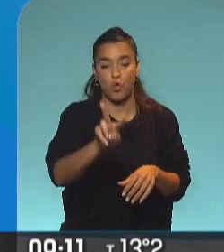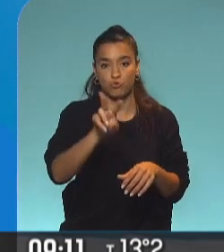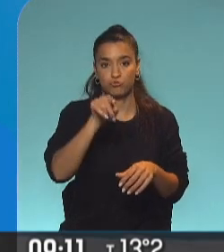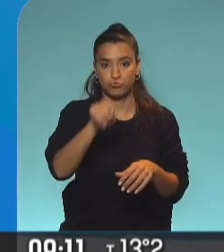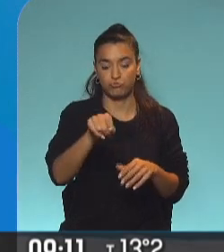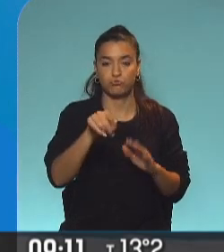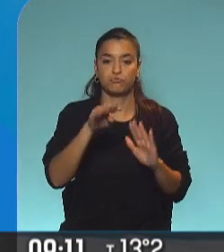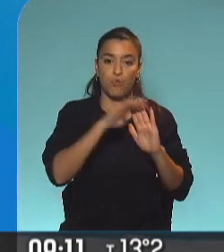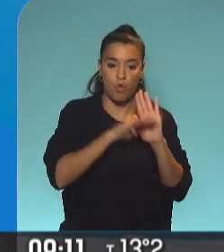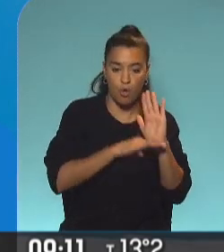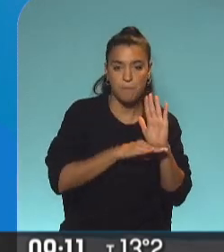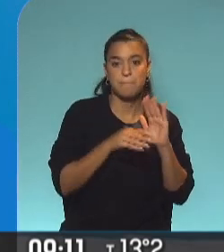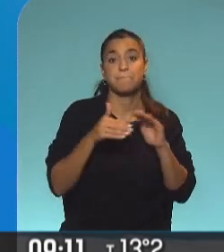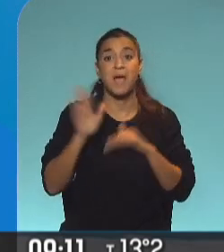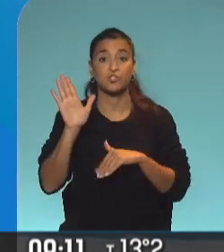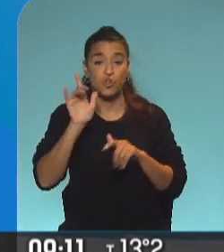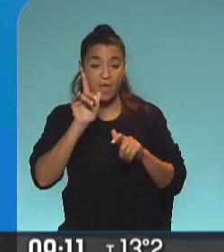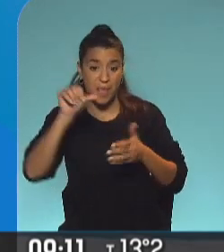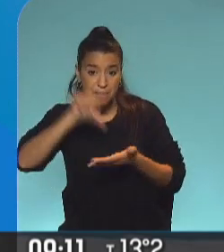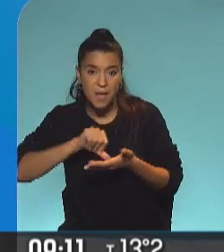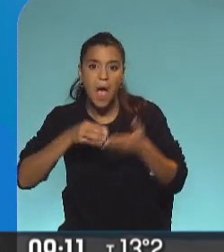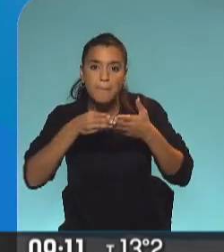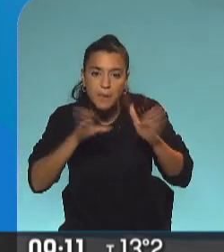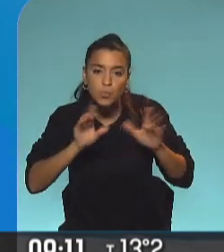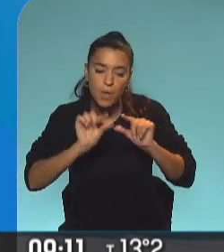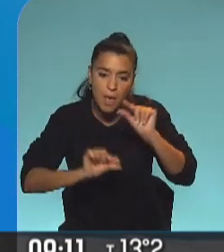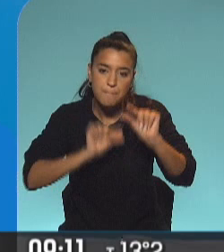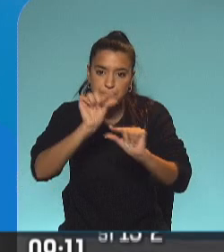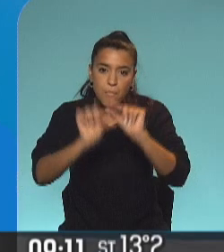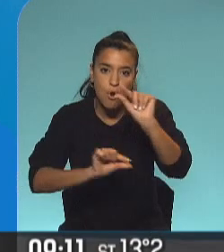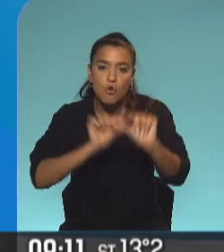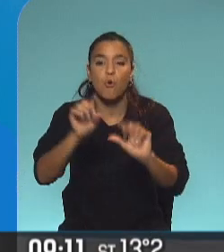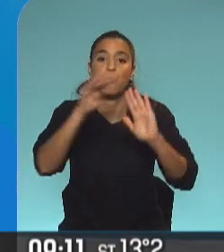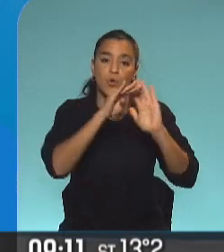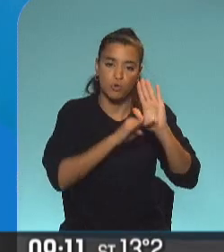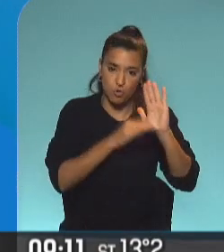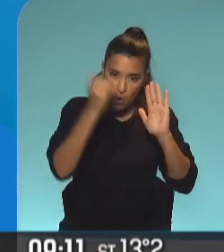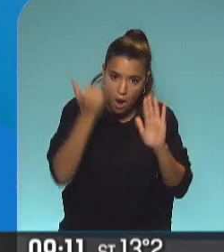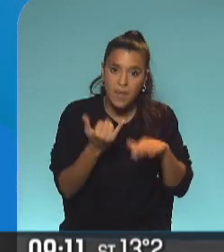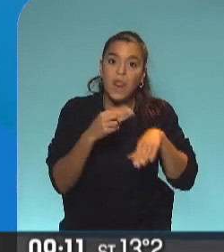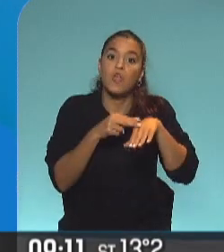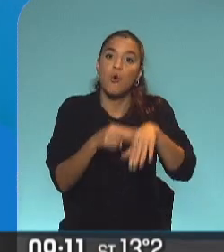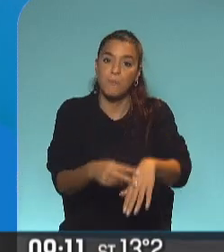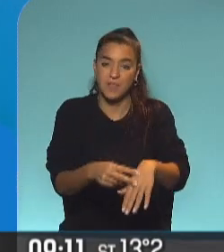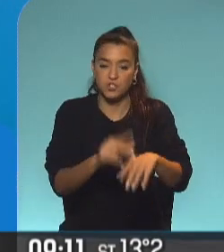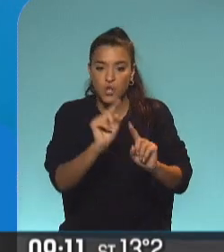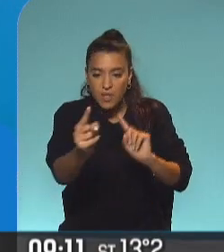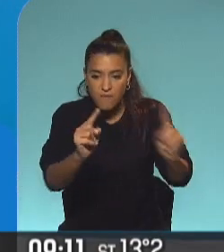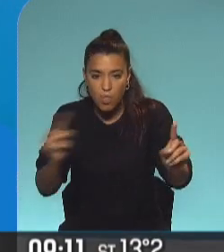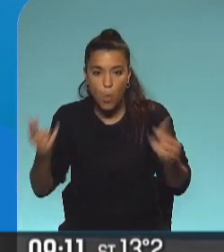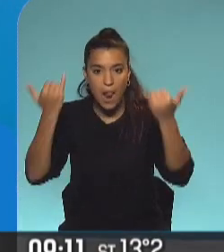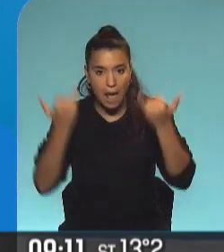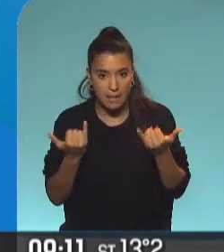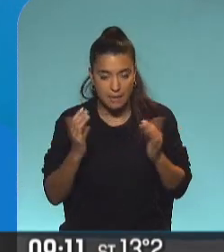normativas, en la gran mayoría del país, en reapertura programada y progresiva, con protocolos y recomendaciones individuales,